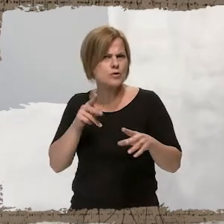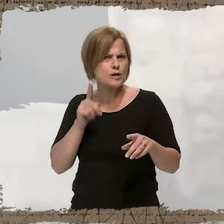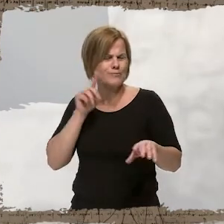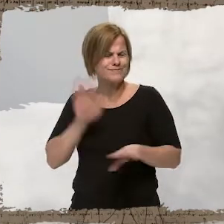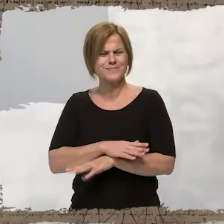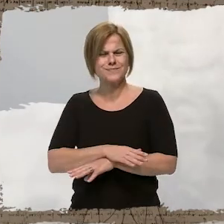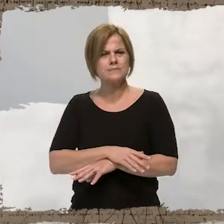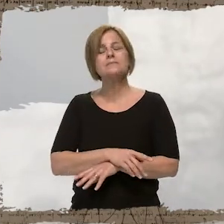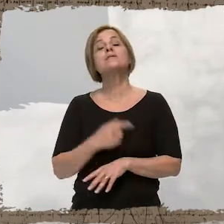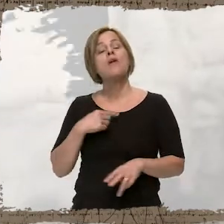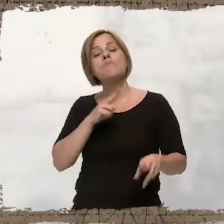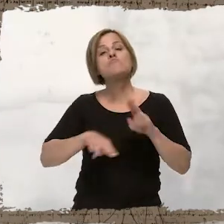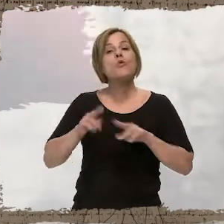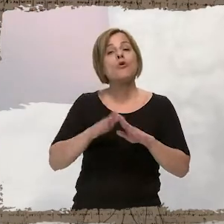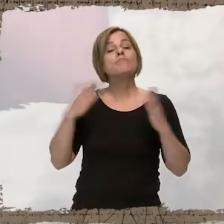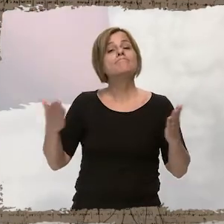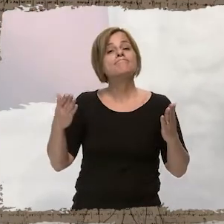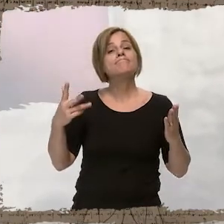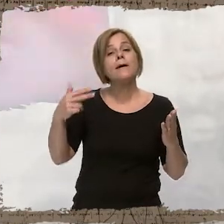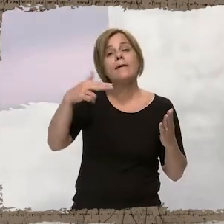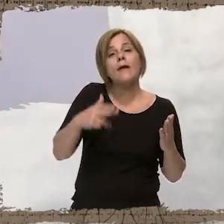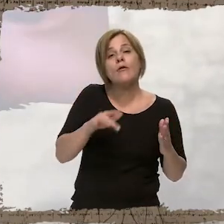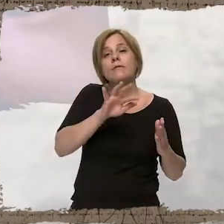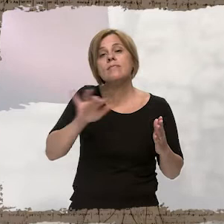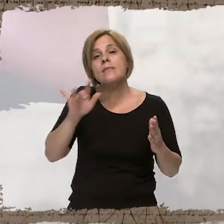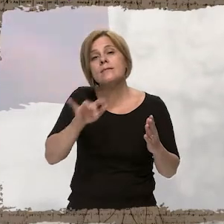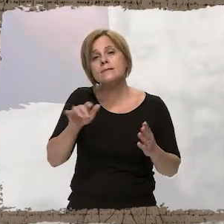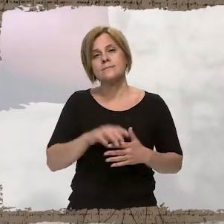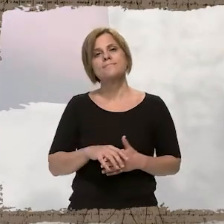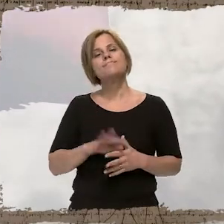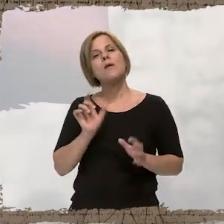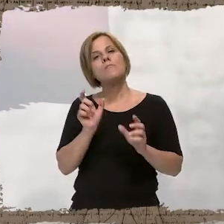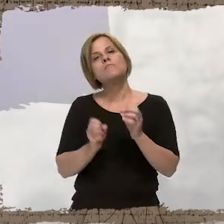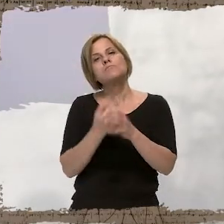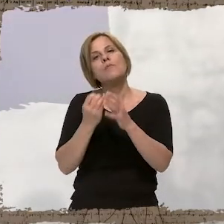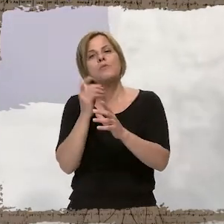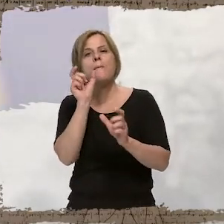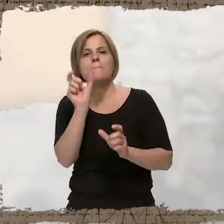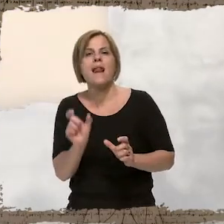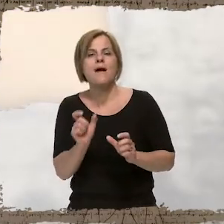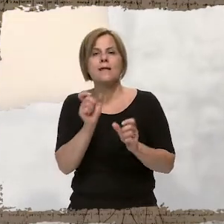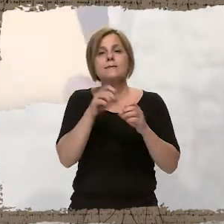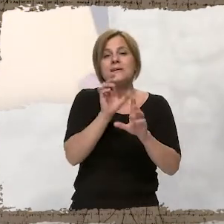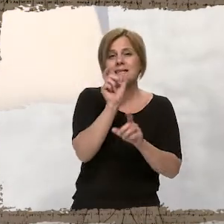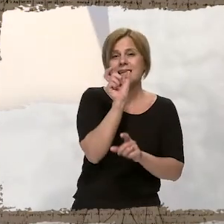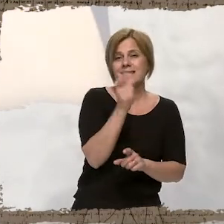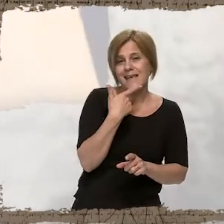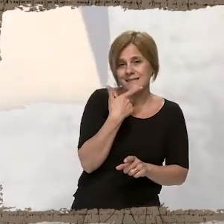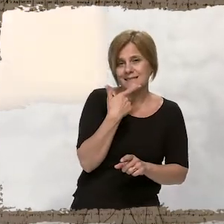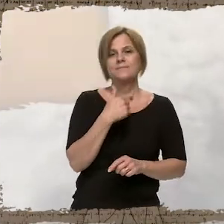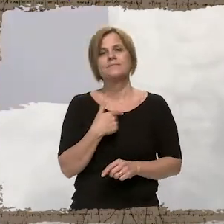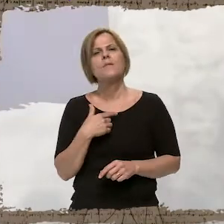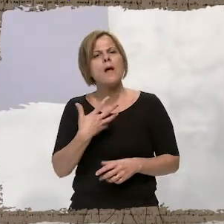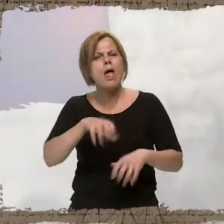y confundirnos nasri a buscar revistas para recortar letras voy a crear palabras con